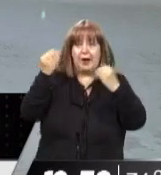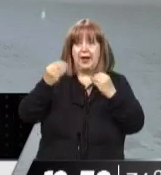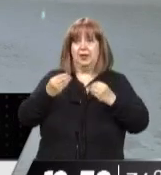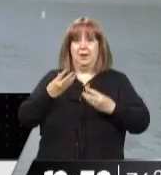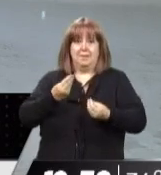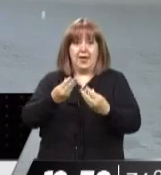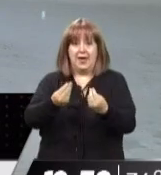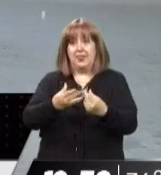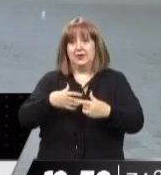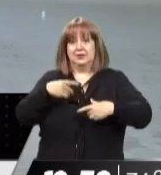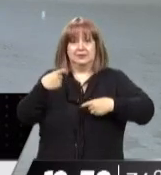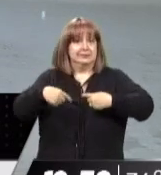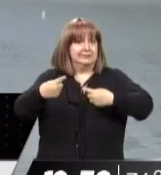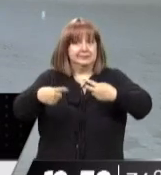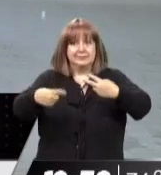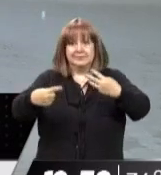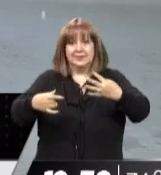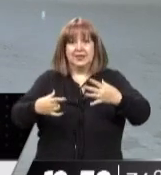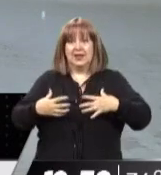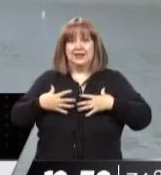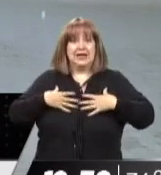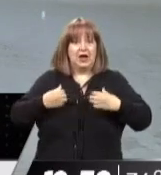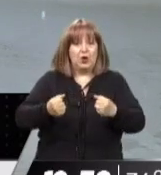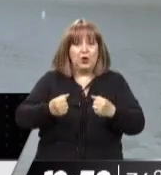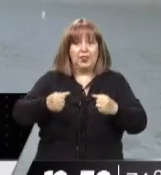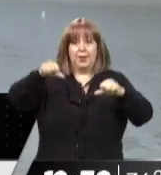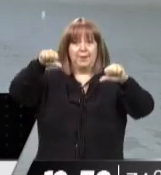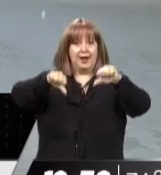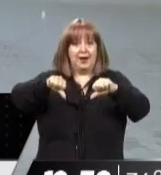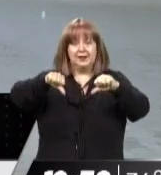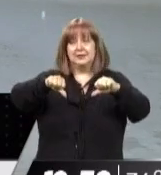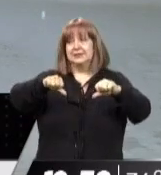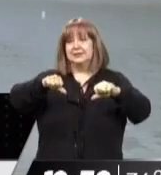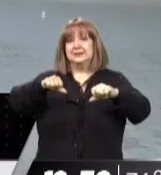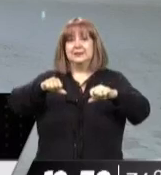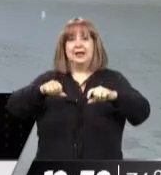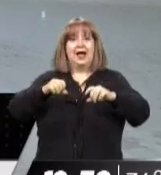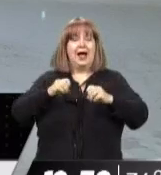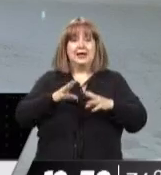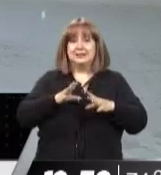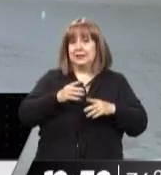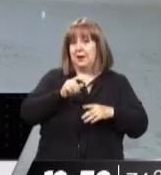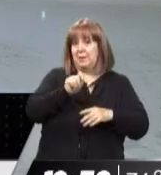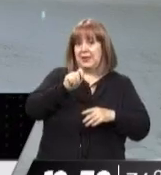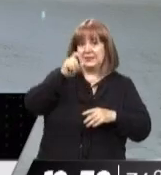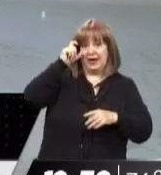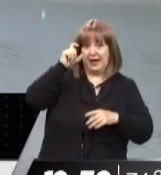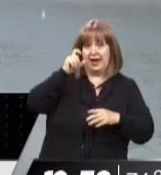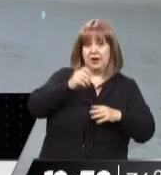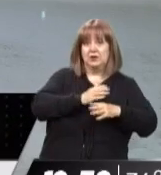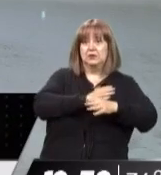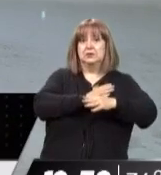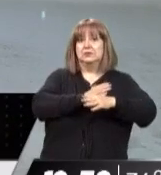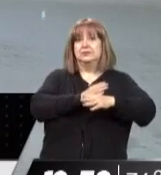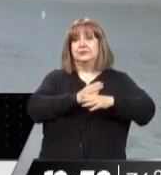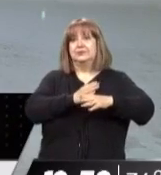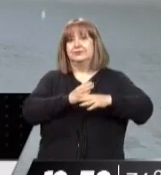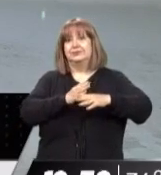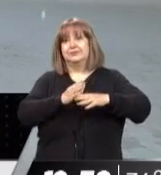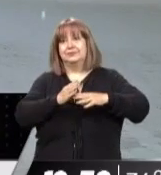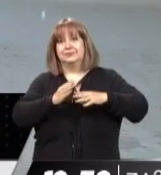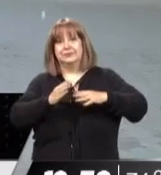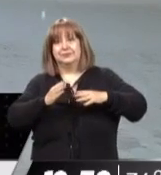La verdad es que se estaba viviendo una situación sanitaria importante, ¿no? Así arrancamos el año y bueno, después. Y así lo terminamos, qué